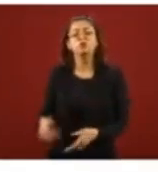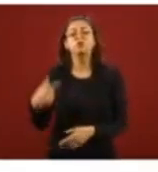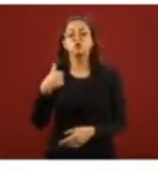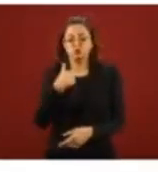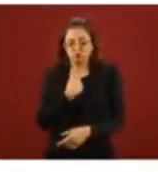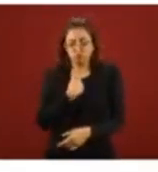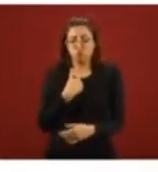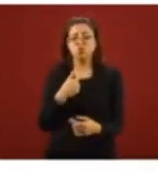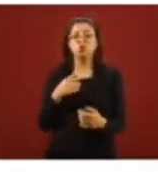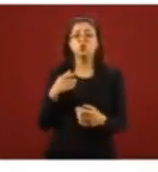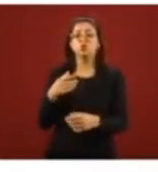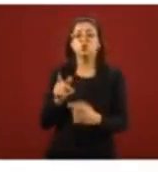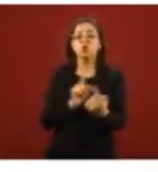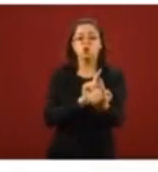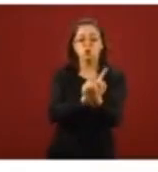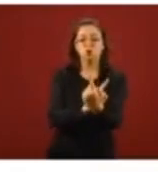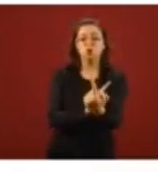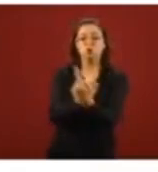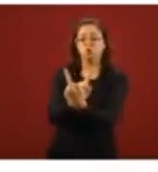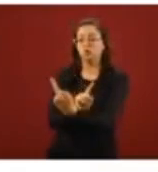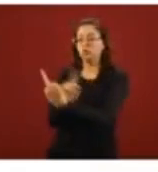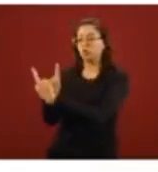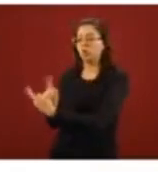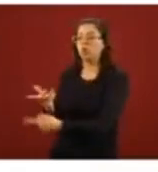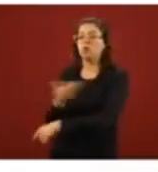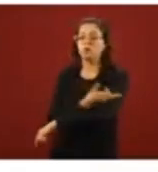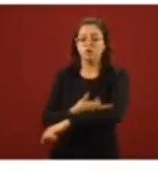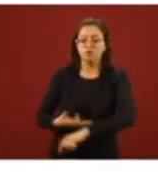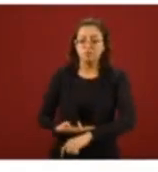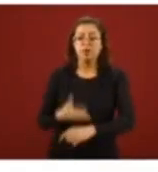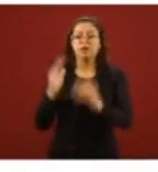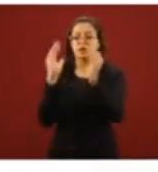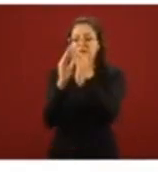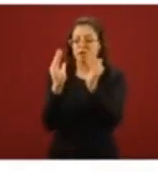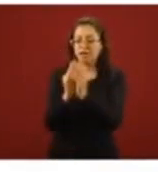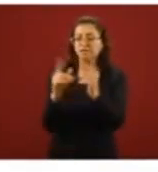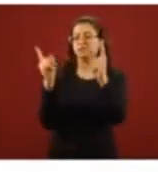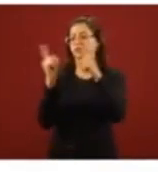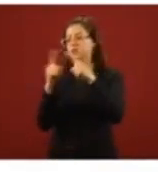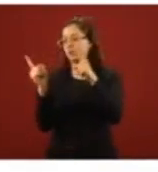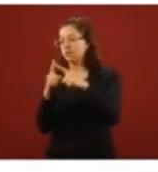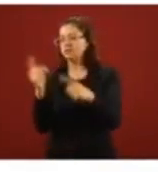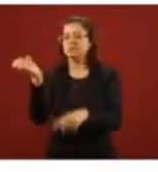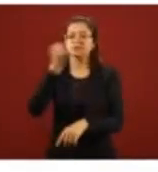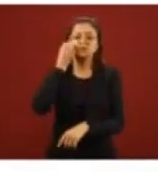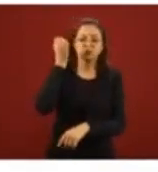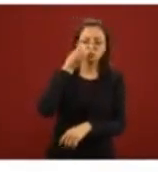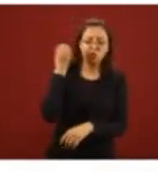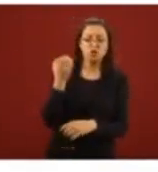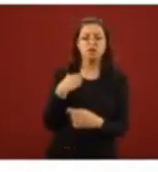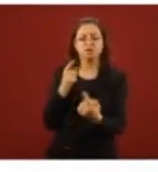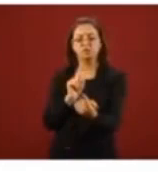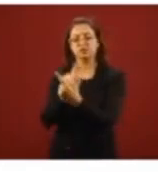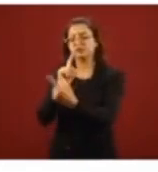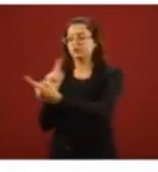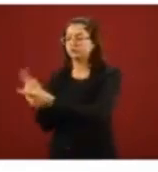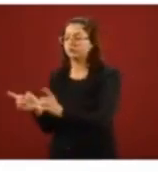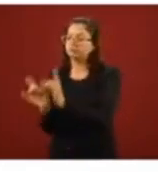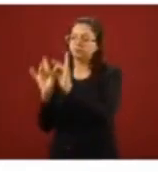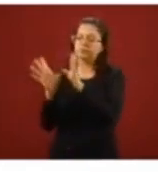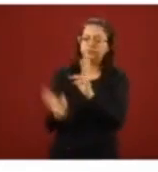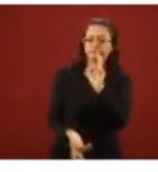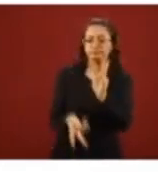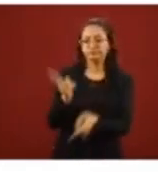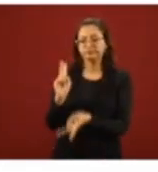domicilios, pero también en iglesias, en escuelas y en otros espacios públicos donde nos pudimos reunir y platicar sobre esta situación.